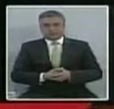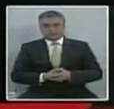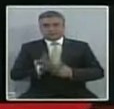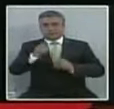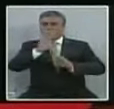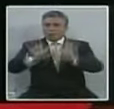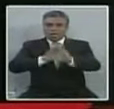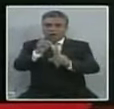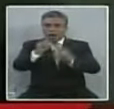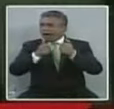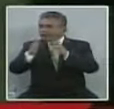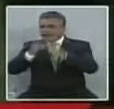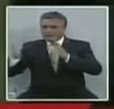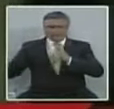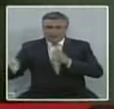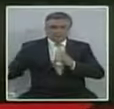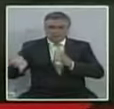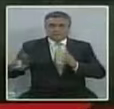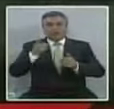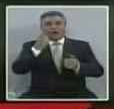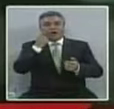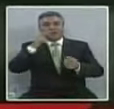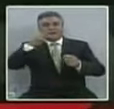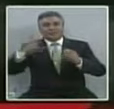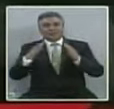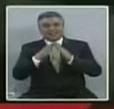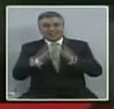Cuidado, no están afuera, están todos afuera.